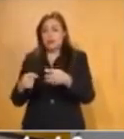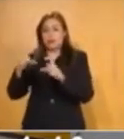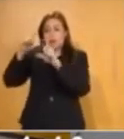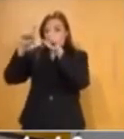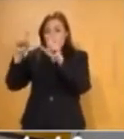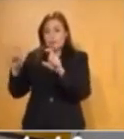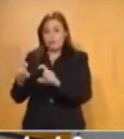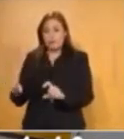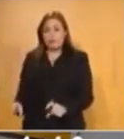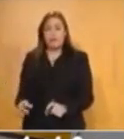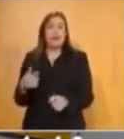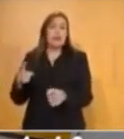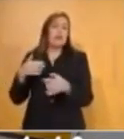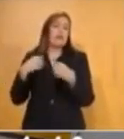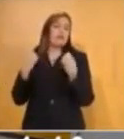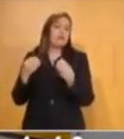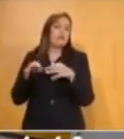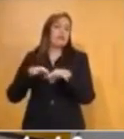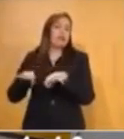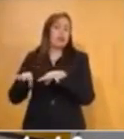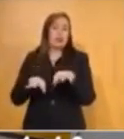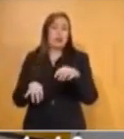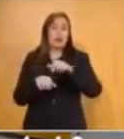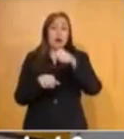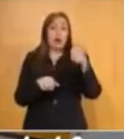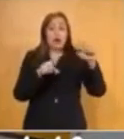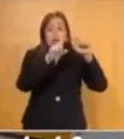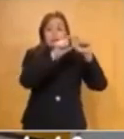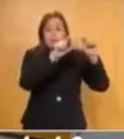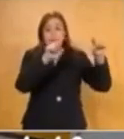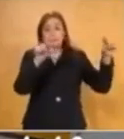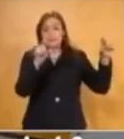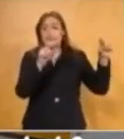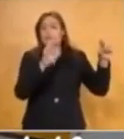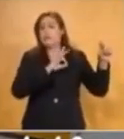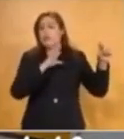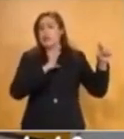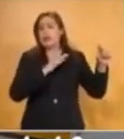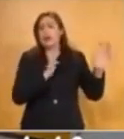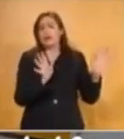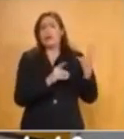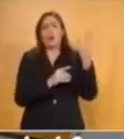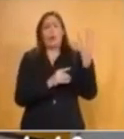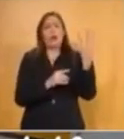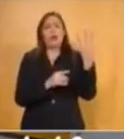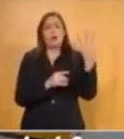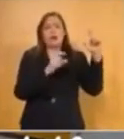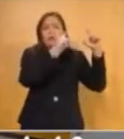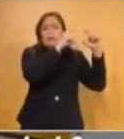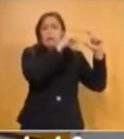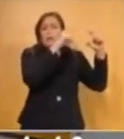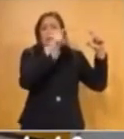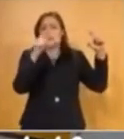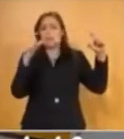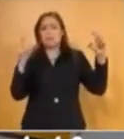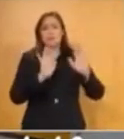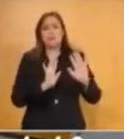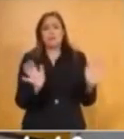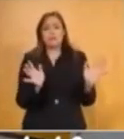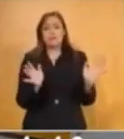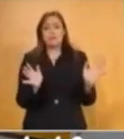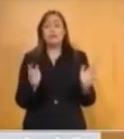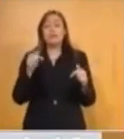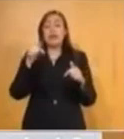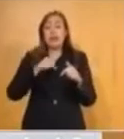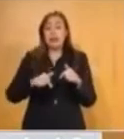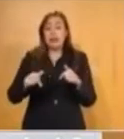cómics, porque eso sería mucho trabajo. Entonces, las 2 clases pasadas no te pedí un trabajo escrito, solo práctica oral. Ahora este sí es